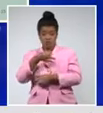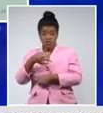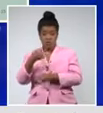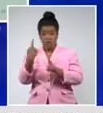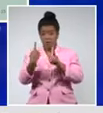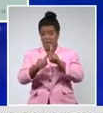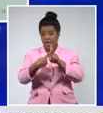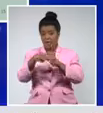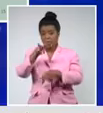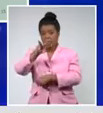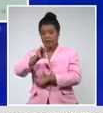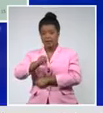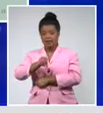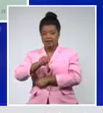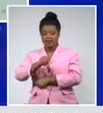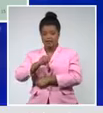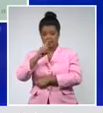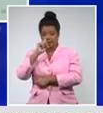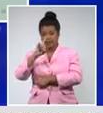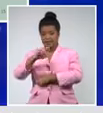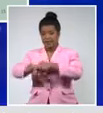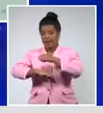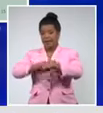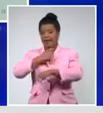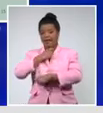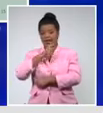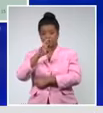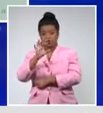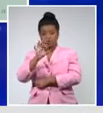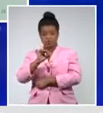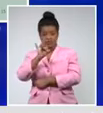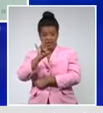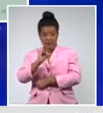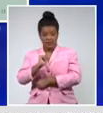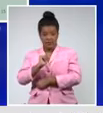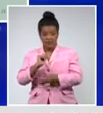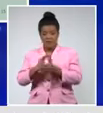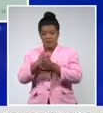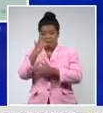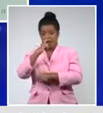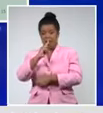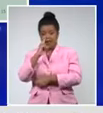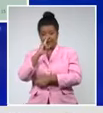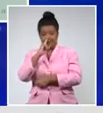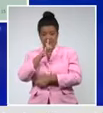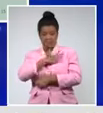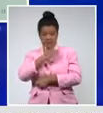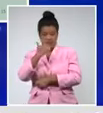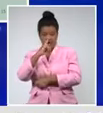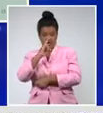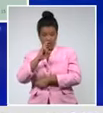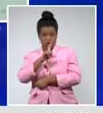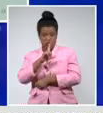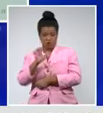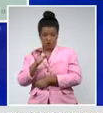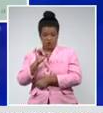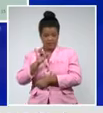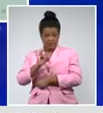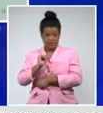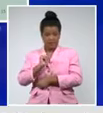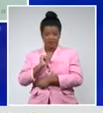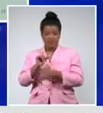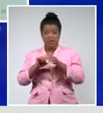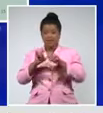20, Niquero 7, Manzanillo 5, y en Guisa y en Jiguaní